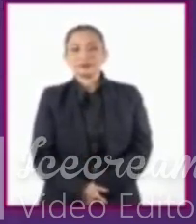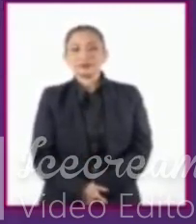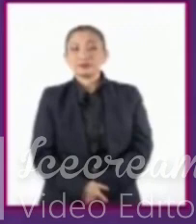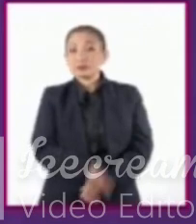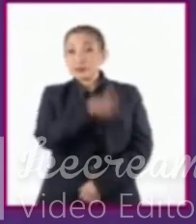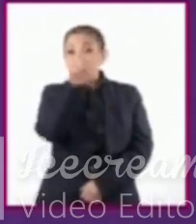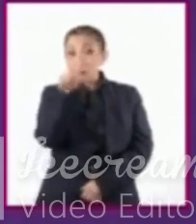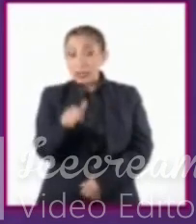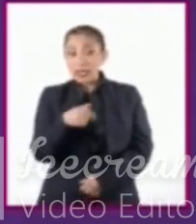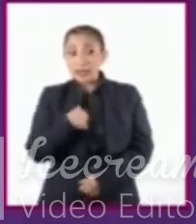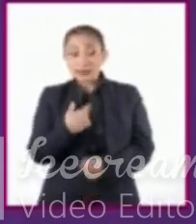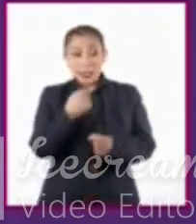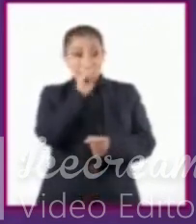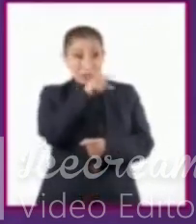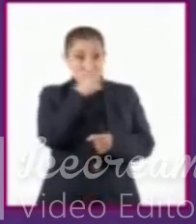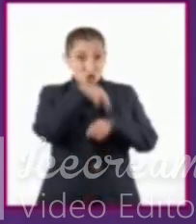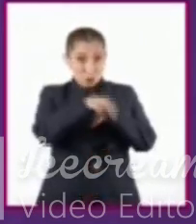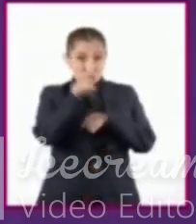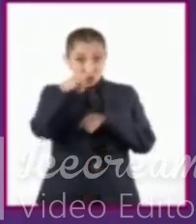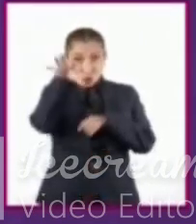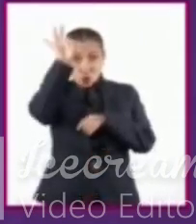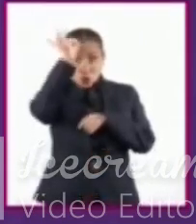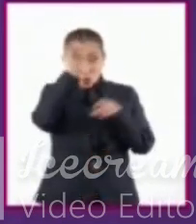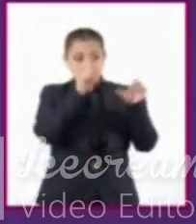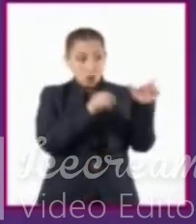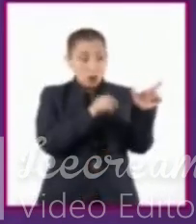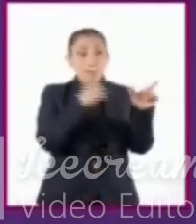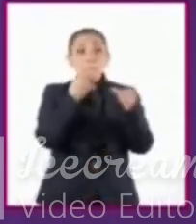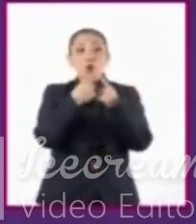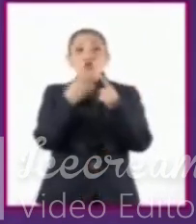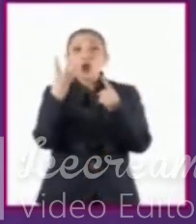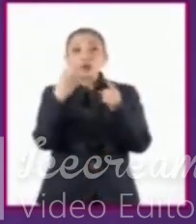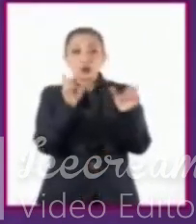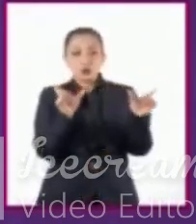Enseguida, multiplica el número que pensaste por 4.